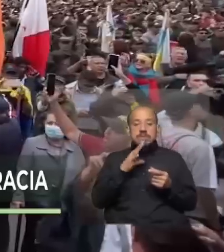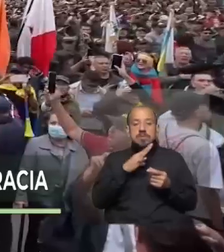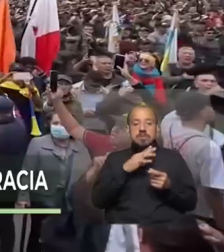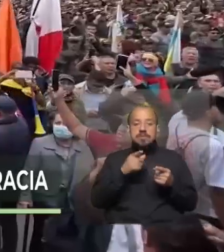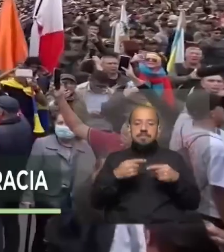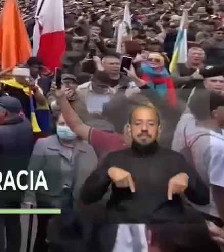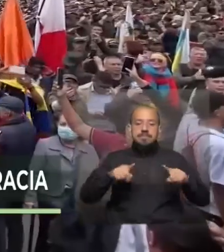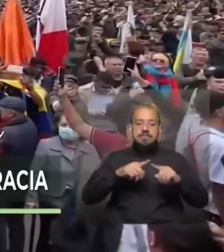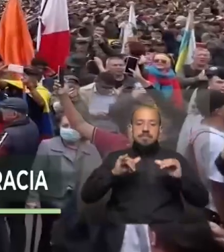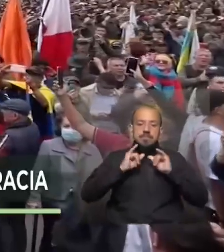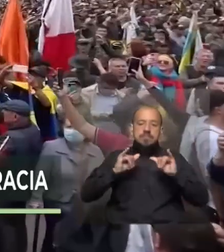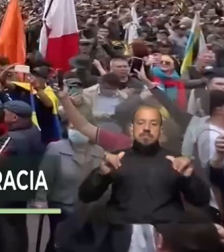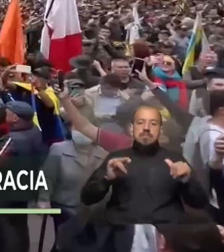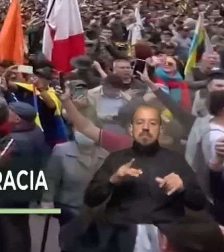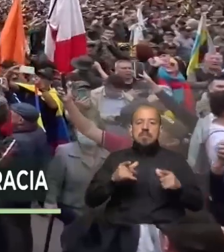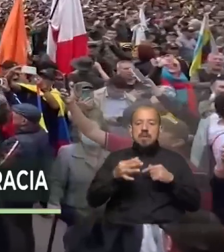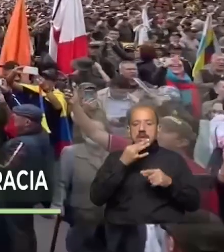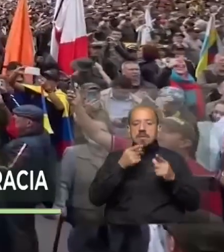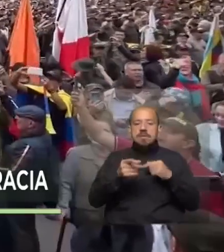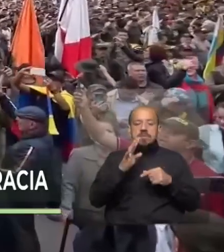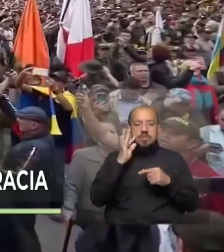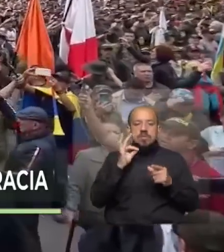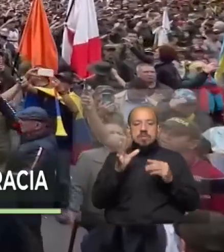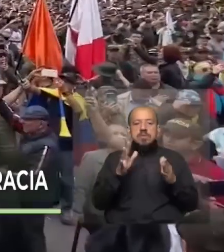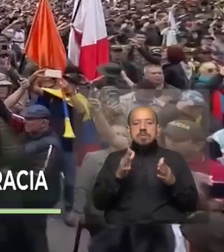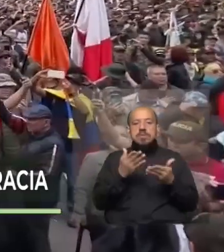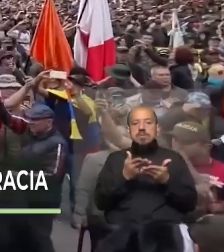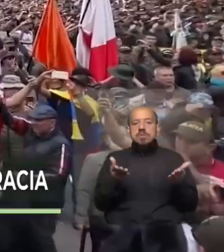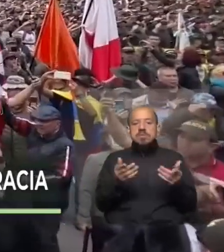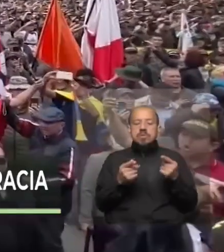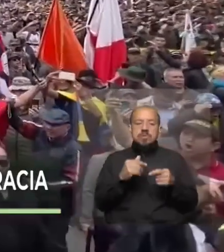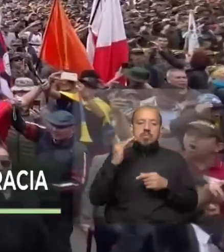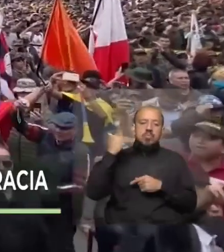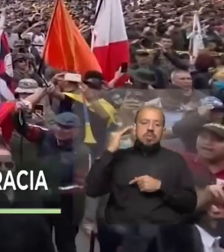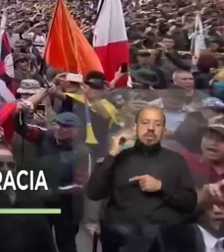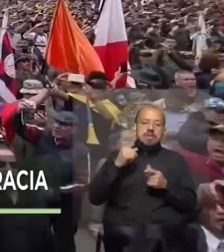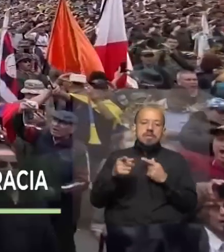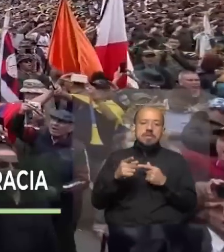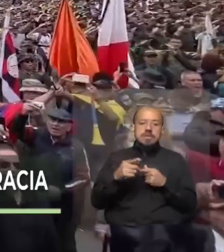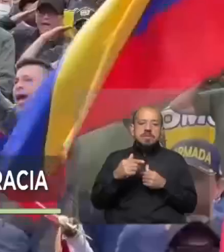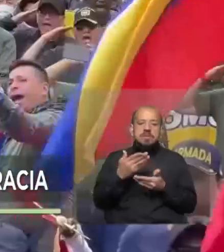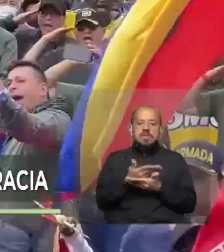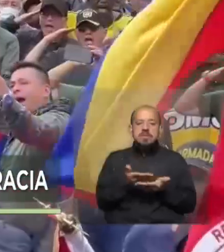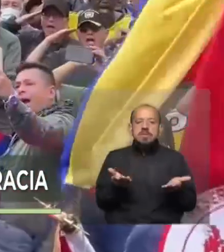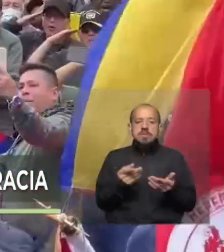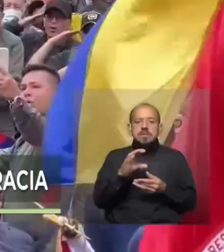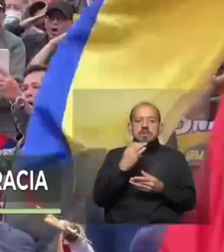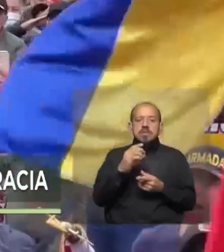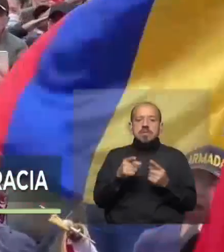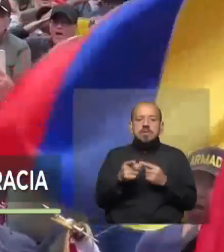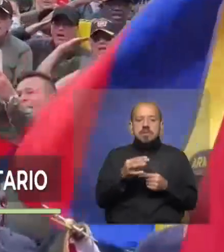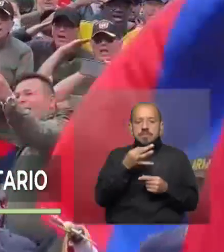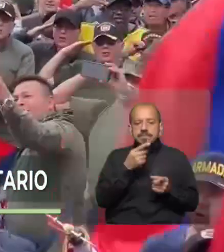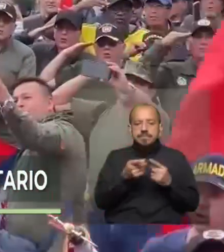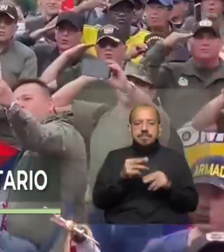declaraciones difundidas en las que se menciona la posibilidad de atentar contra las autoridades democráticamente establecidas en Colombia y